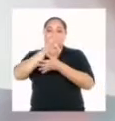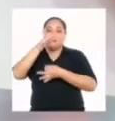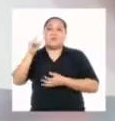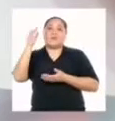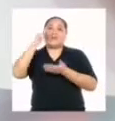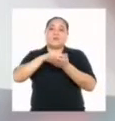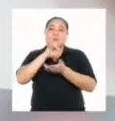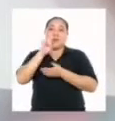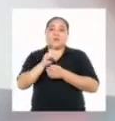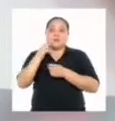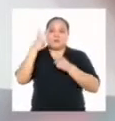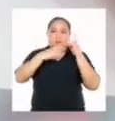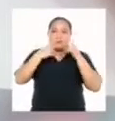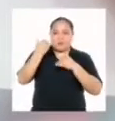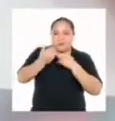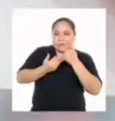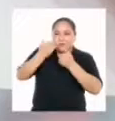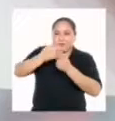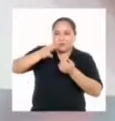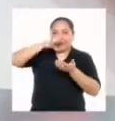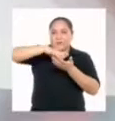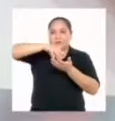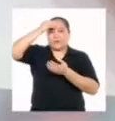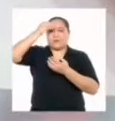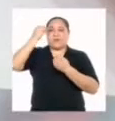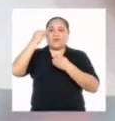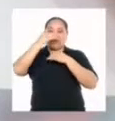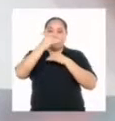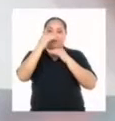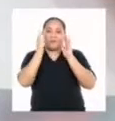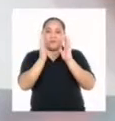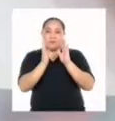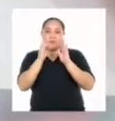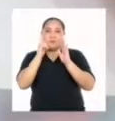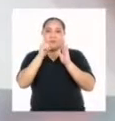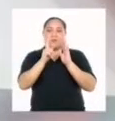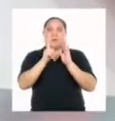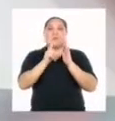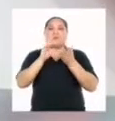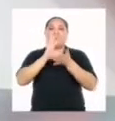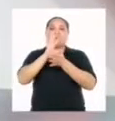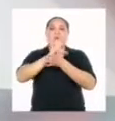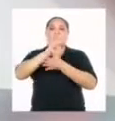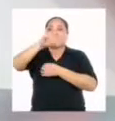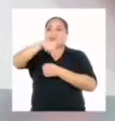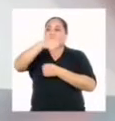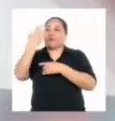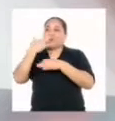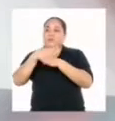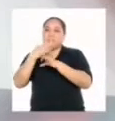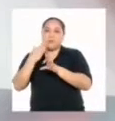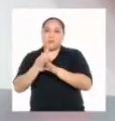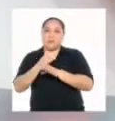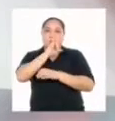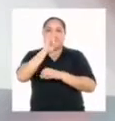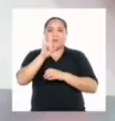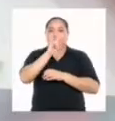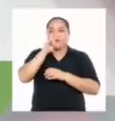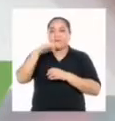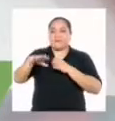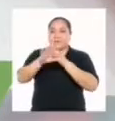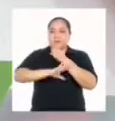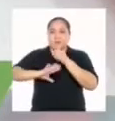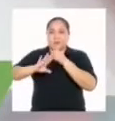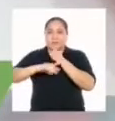también las etapas del proyecto y aprendimos cómo obtener un cuadrado a partir de hojas de papel que tienen otras formas, utilizando